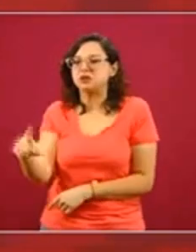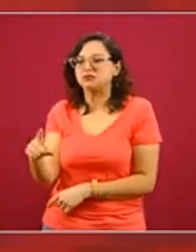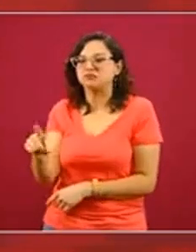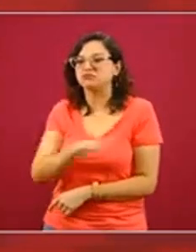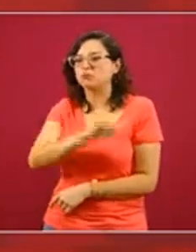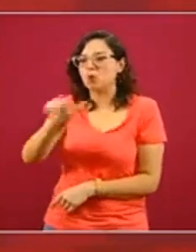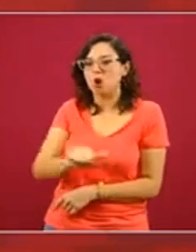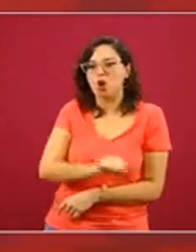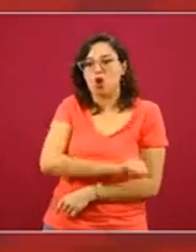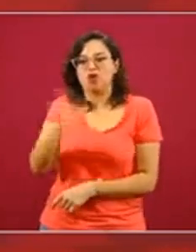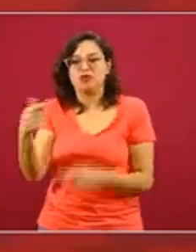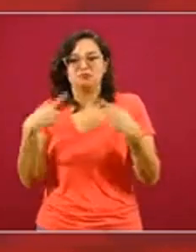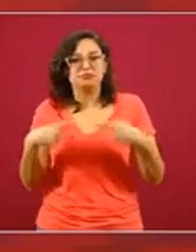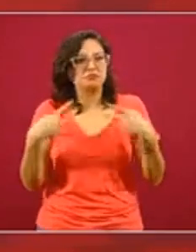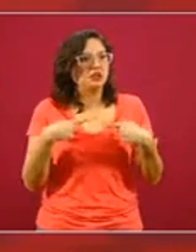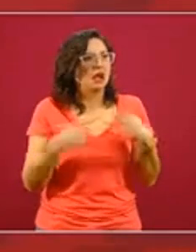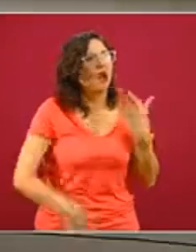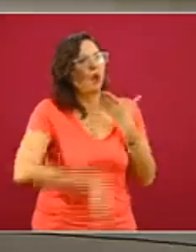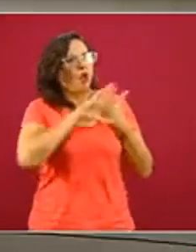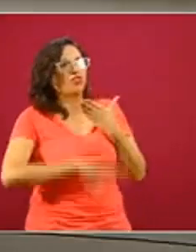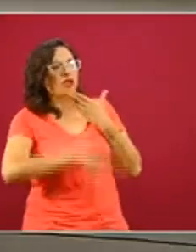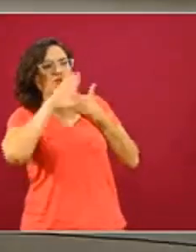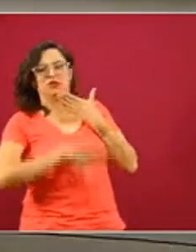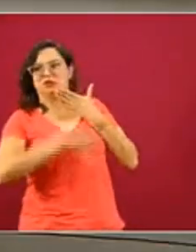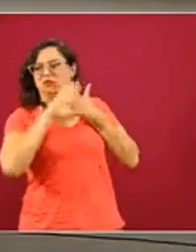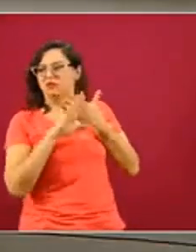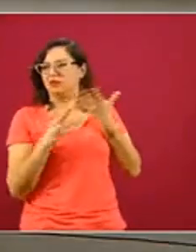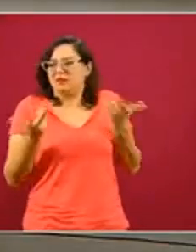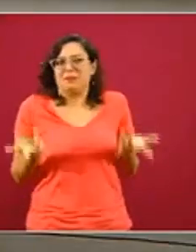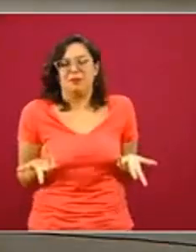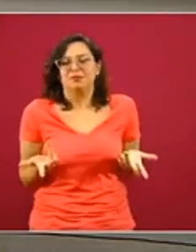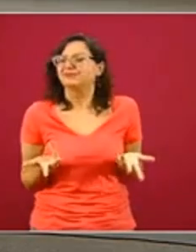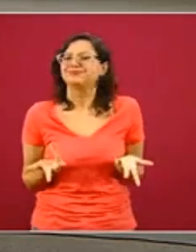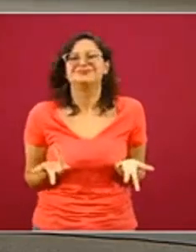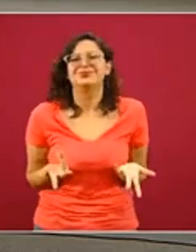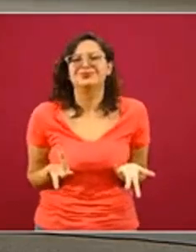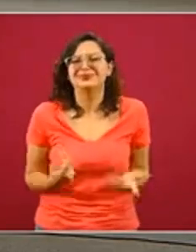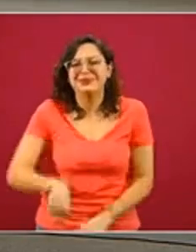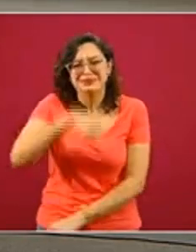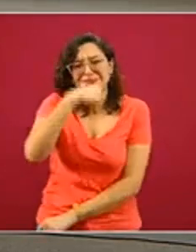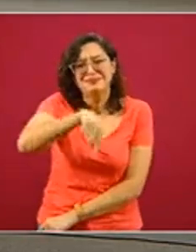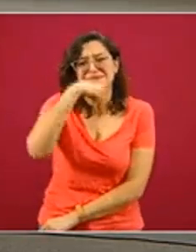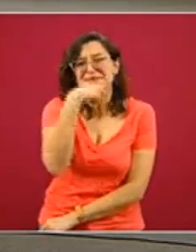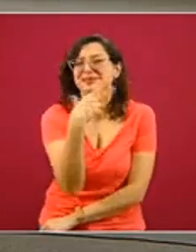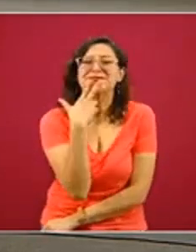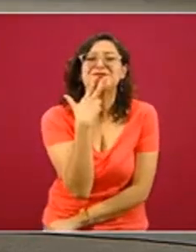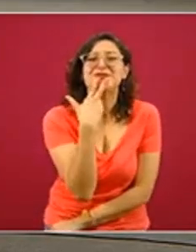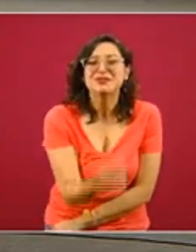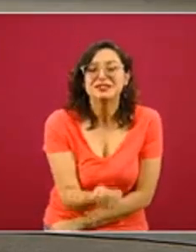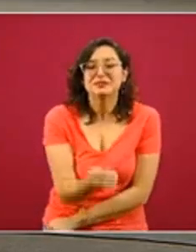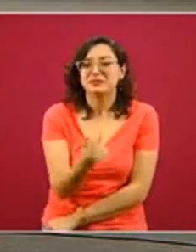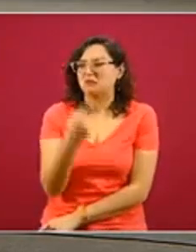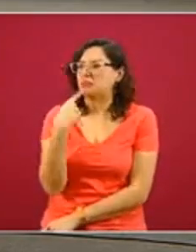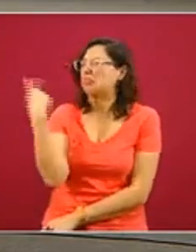queja que lo están persiguiendo. No tiene sentido, no acusemos, contribuyamos